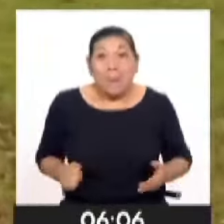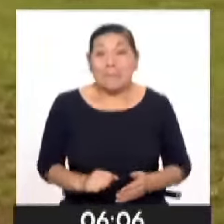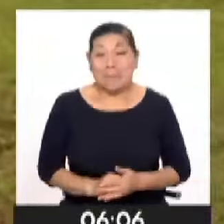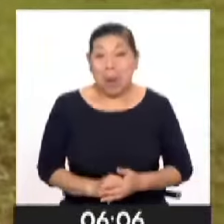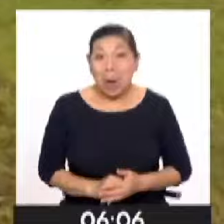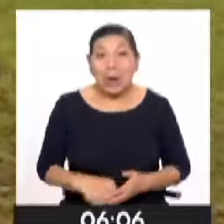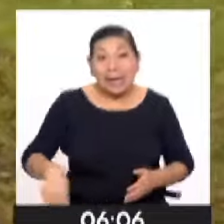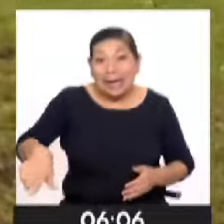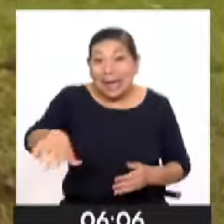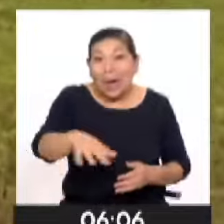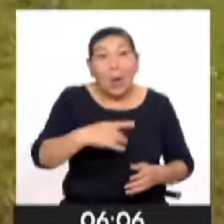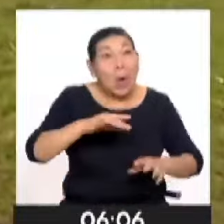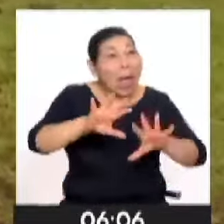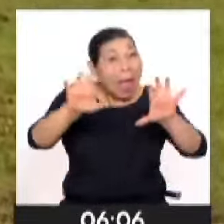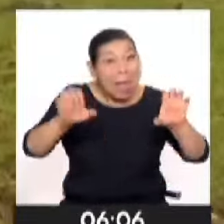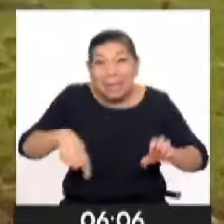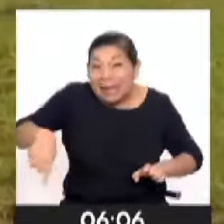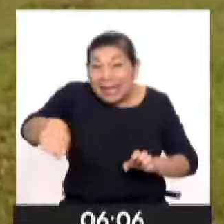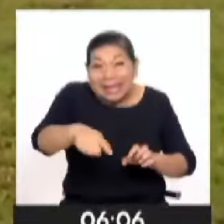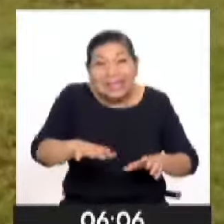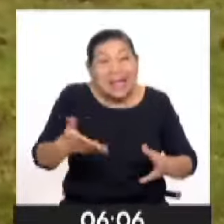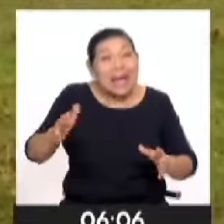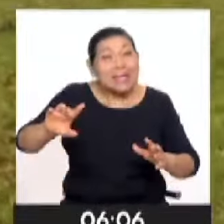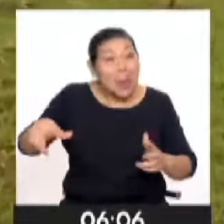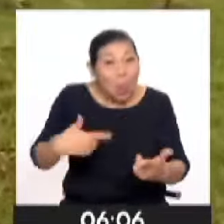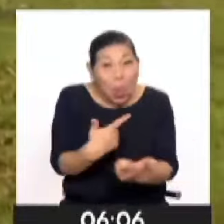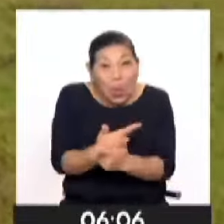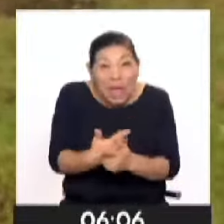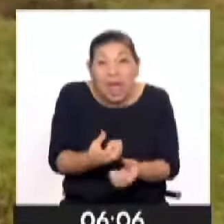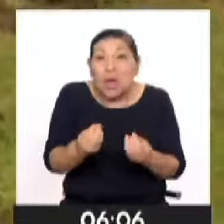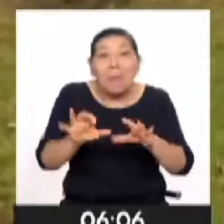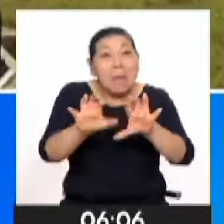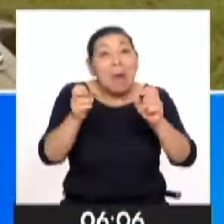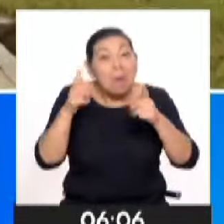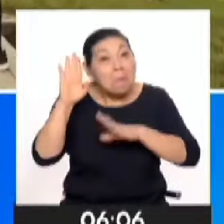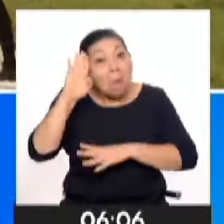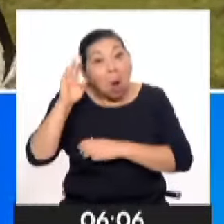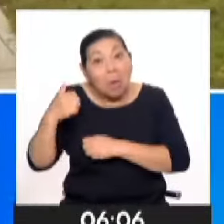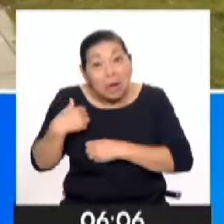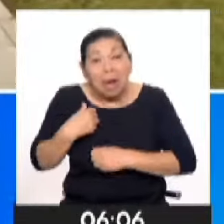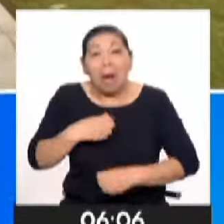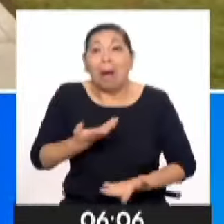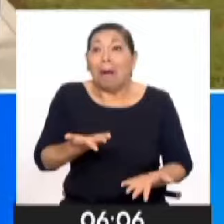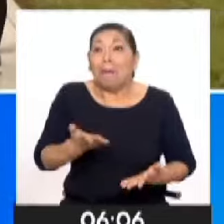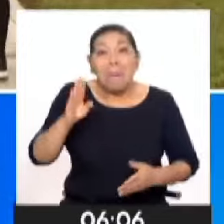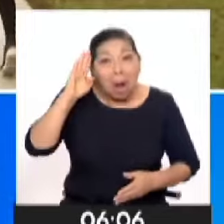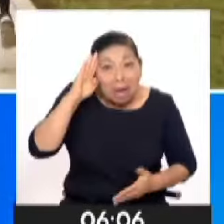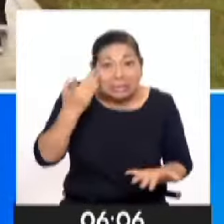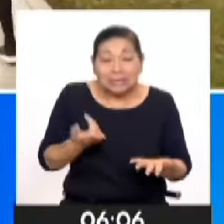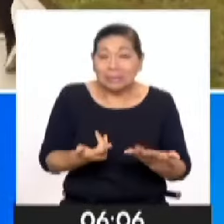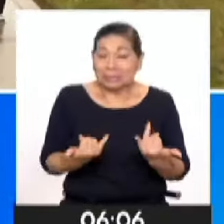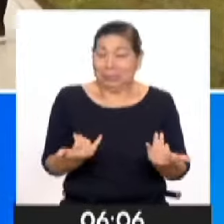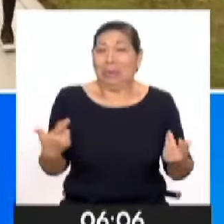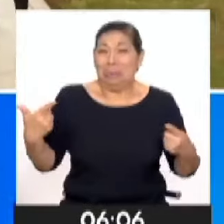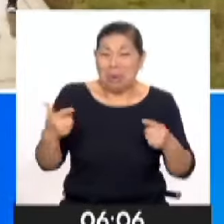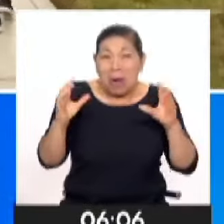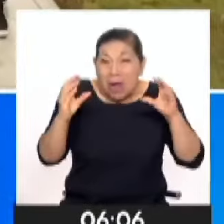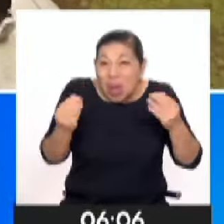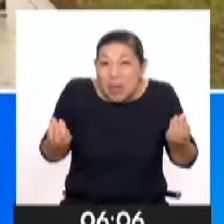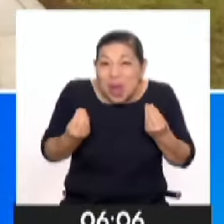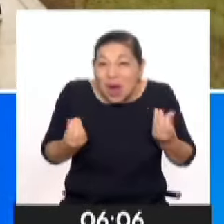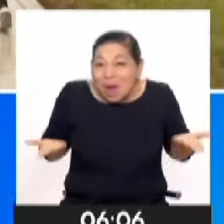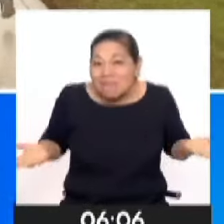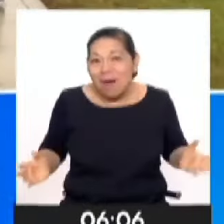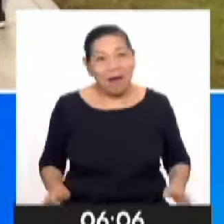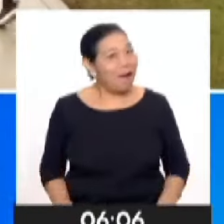nos encontramos en estado de emergencia en este Distrito en San Juan de lurigancho Y ayer se reporta Pues esta balacera